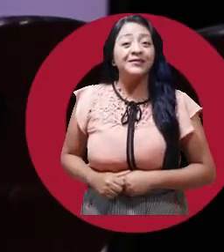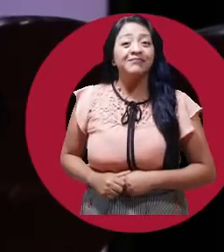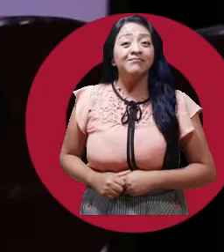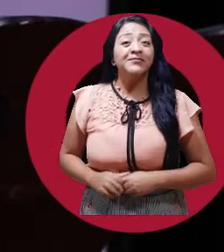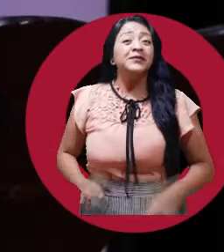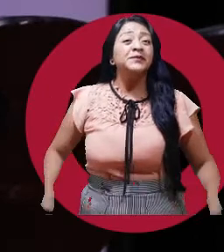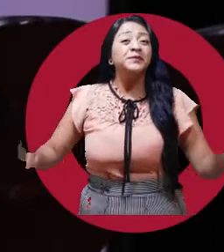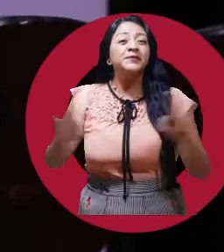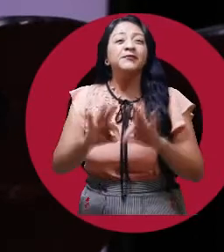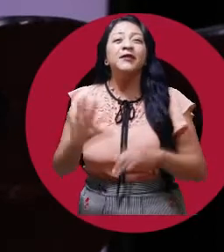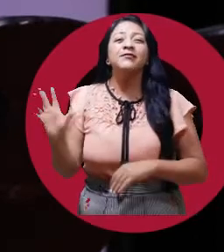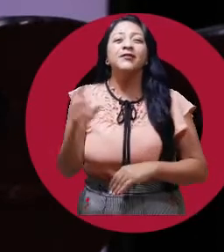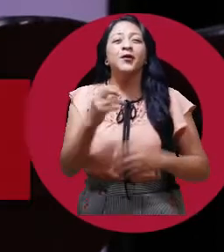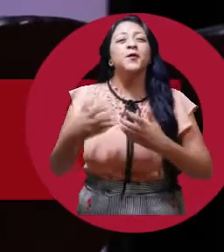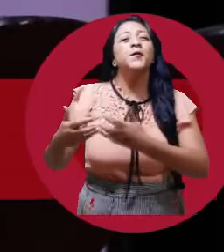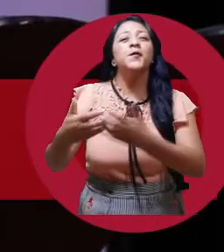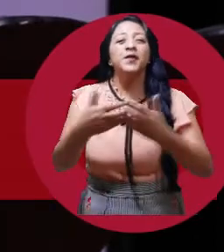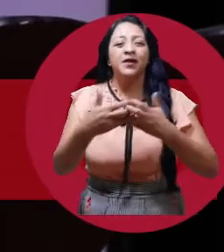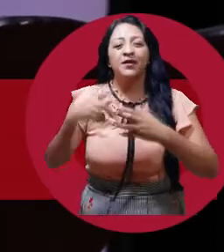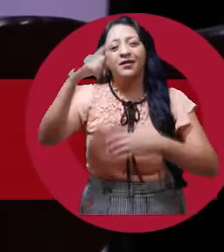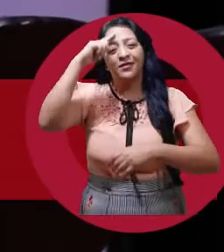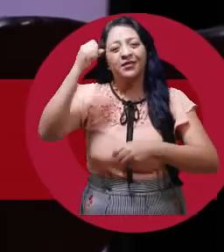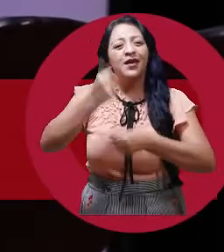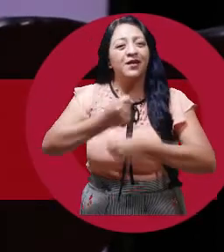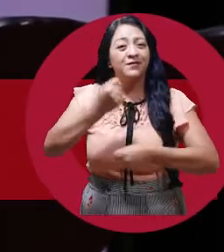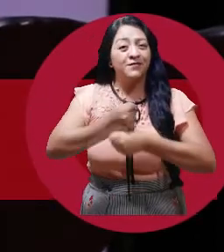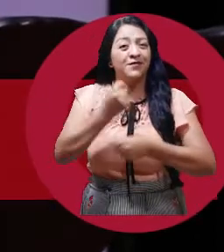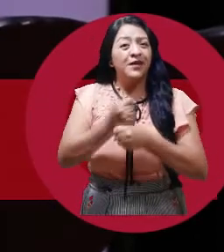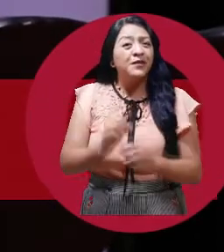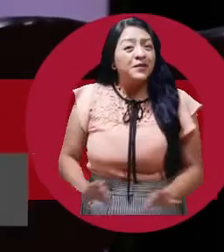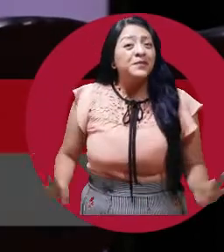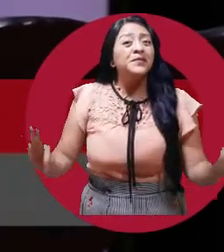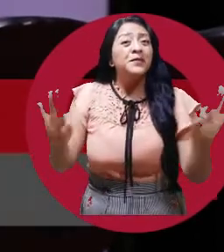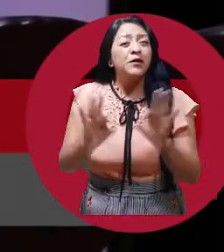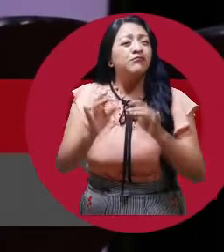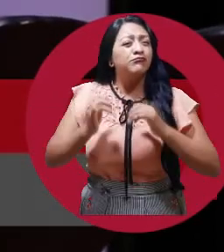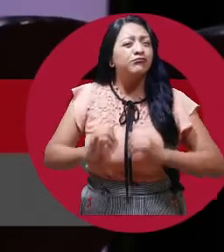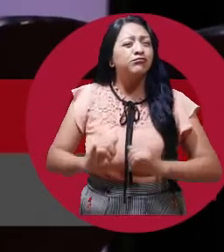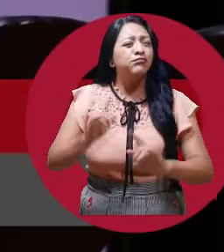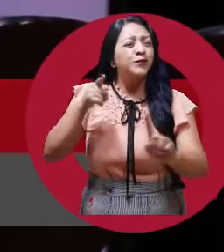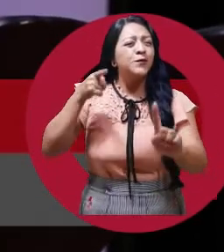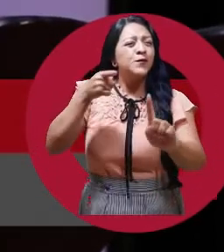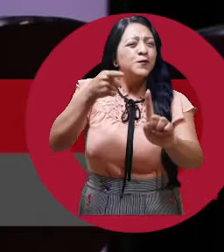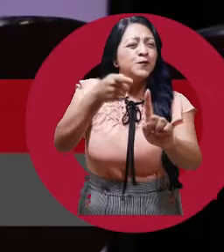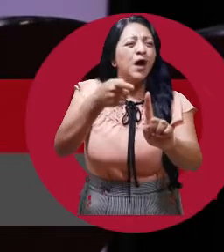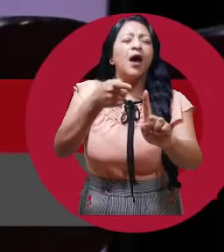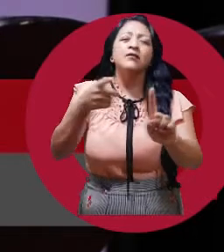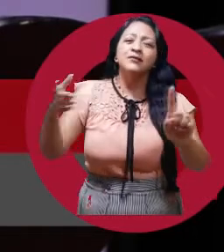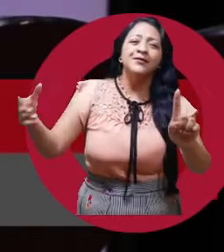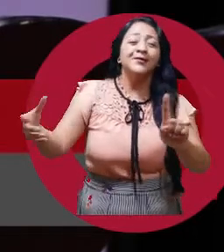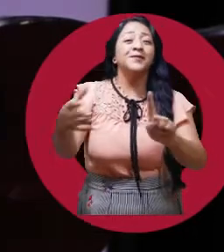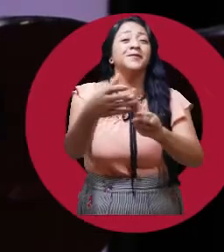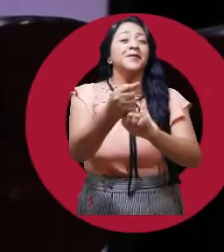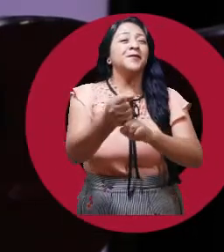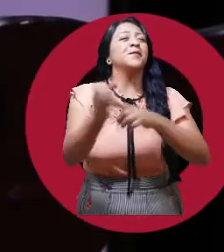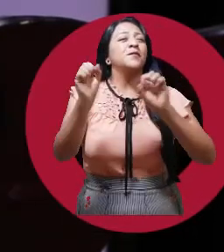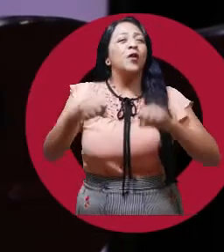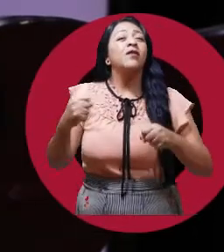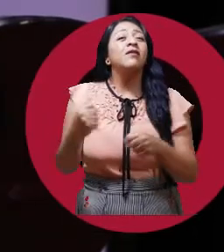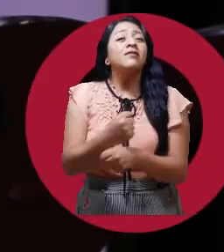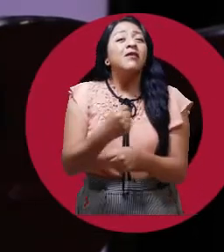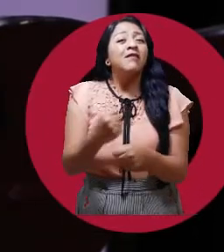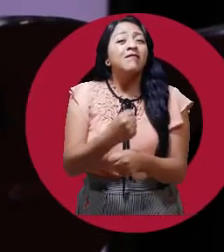nuestra unidad, de nuestro trabajo, para llevar adelante y que no quede este solamente en una mención, sino más bien en un trabajo